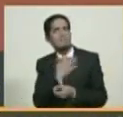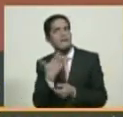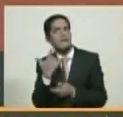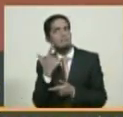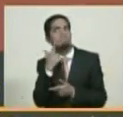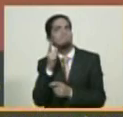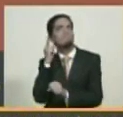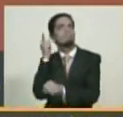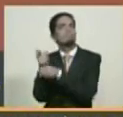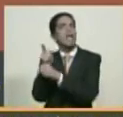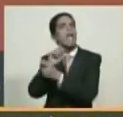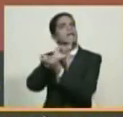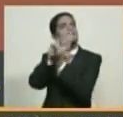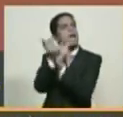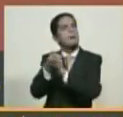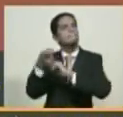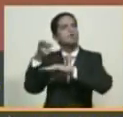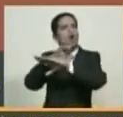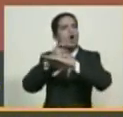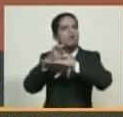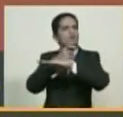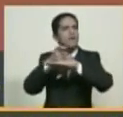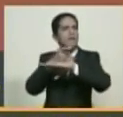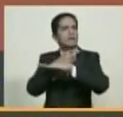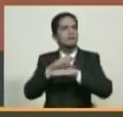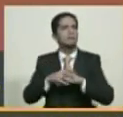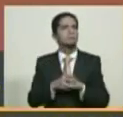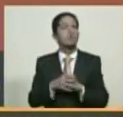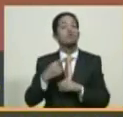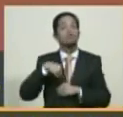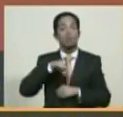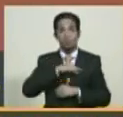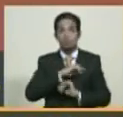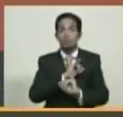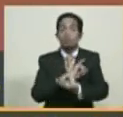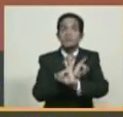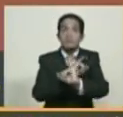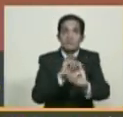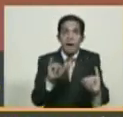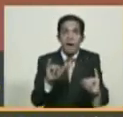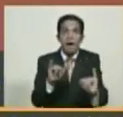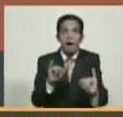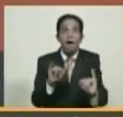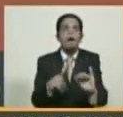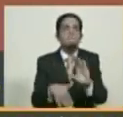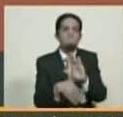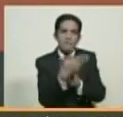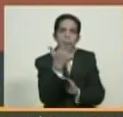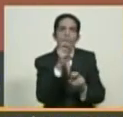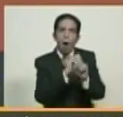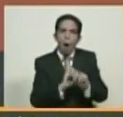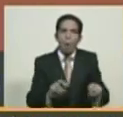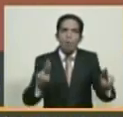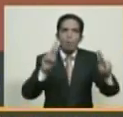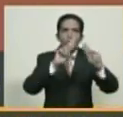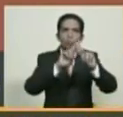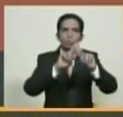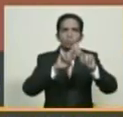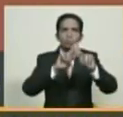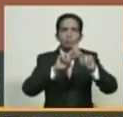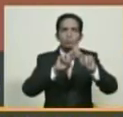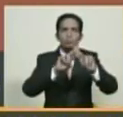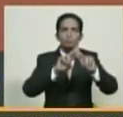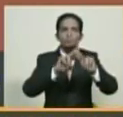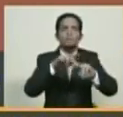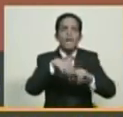gobierno. Entonces hablemos con sinceridad. Nosotros estamos ya dispuestos a ir a la Asamblea General de las Naciones Unidas, que se celebrará